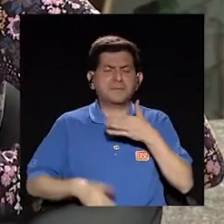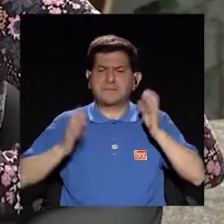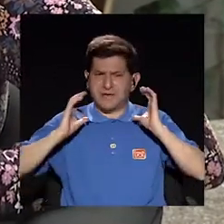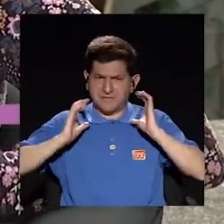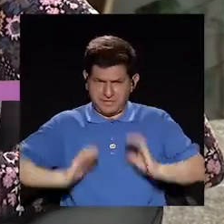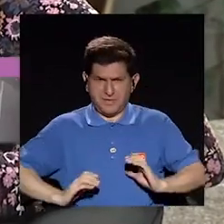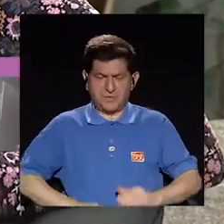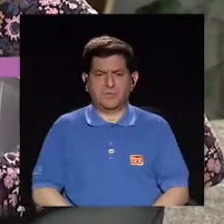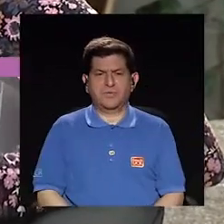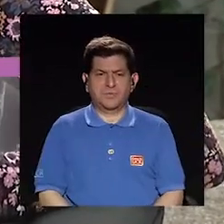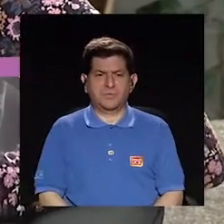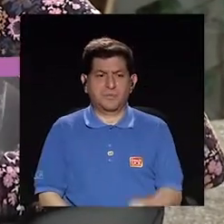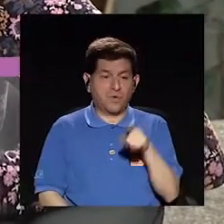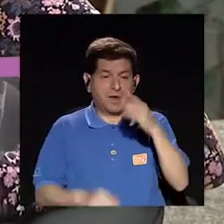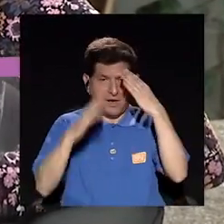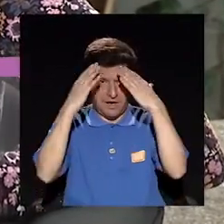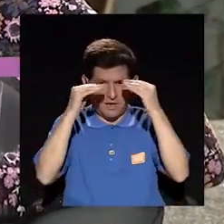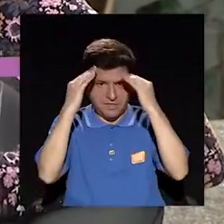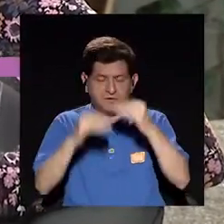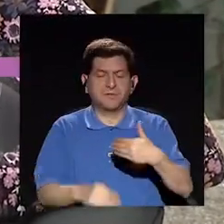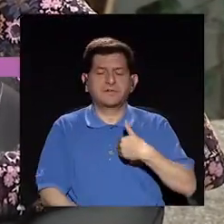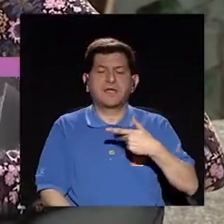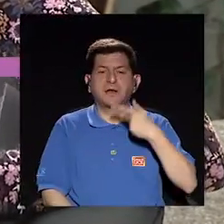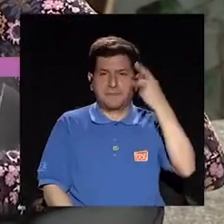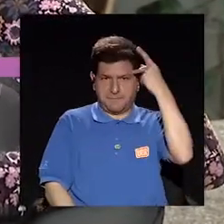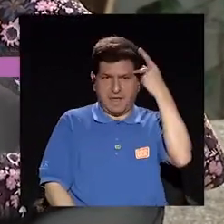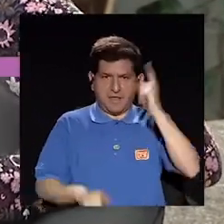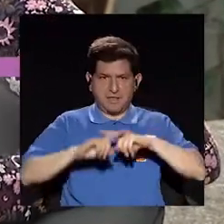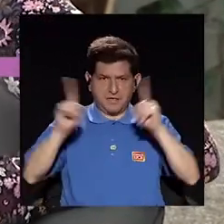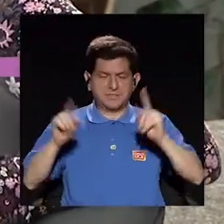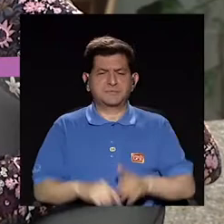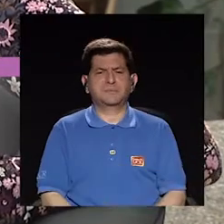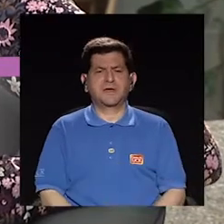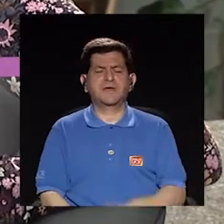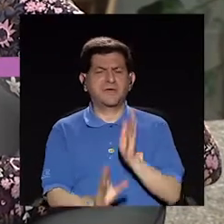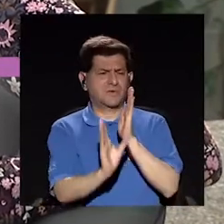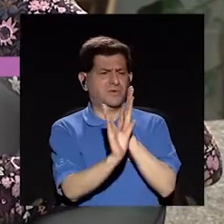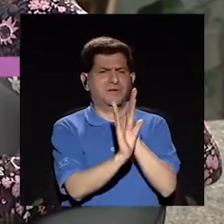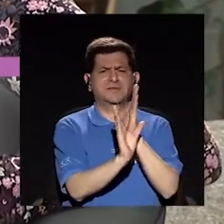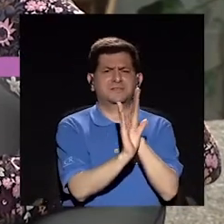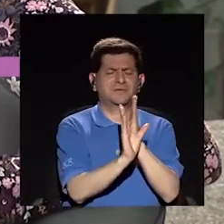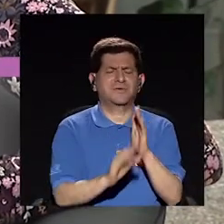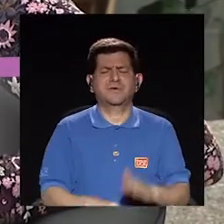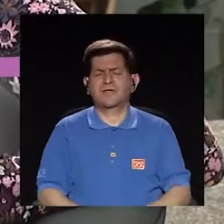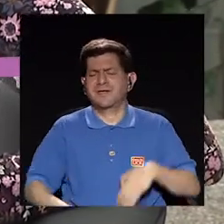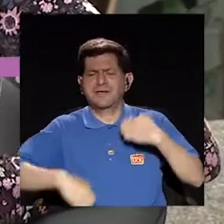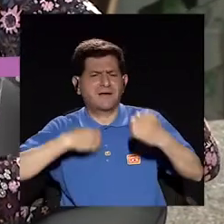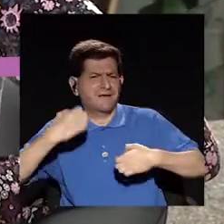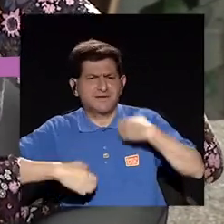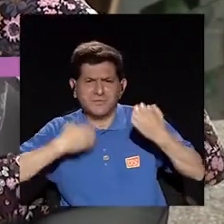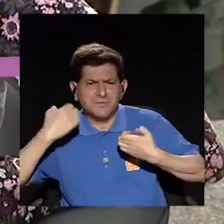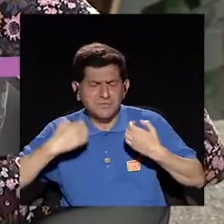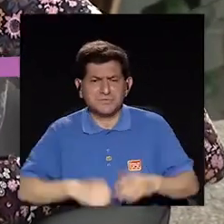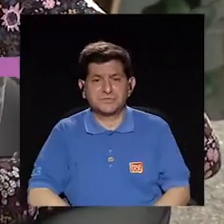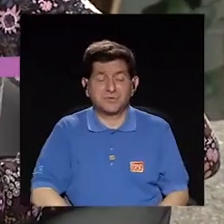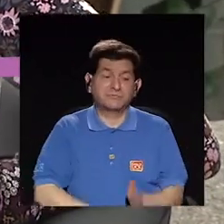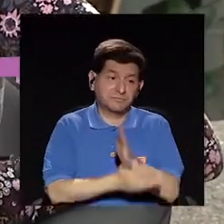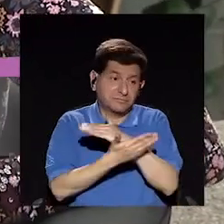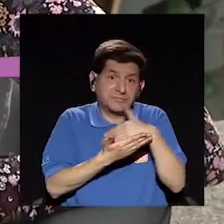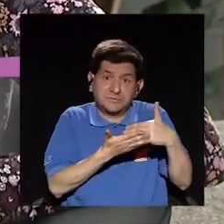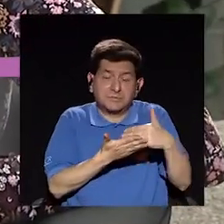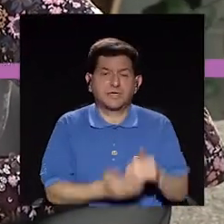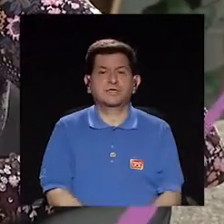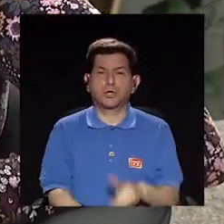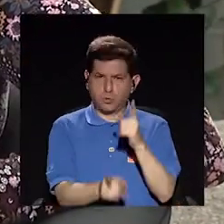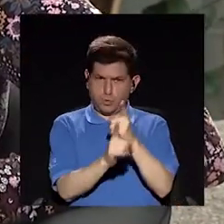cuerpo, ¿verdad? Que es una información que deben de tener los padres, pero a nivel psicológico, a nivel de emociones, porque también di es